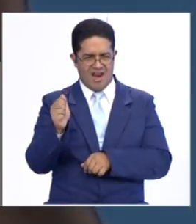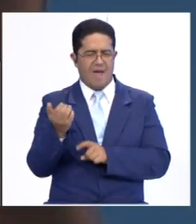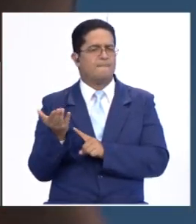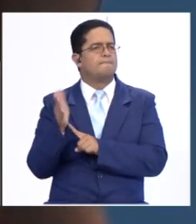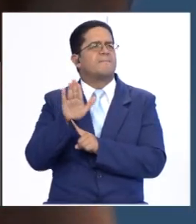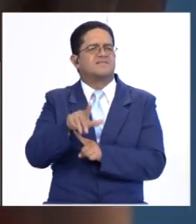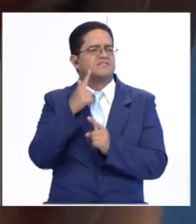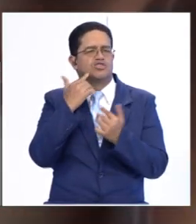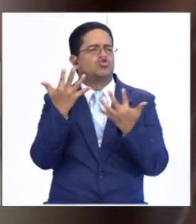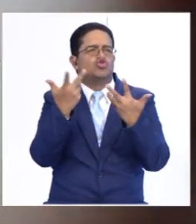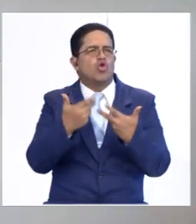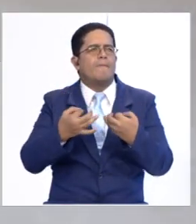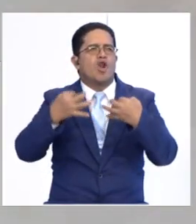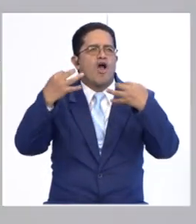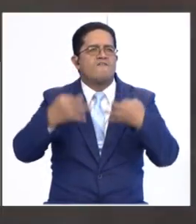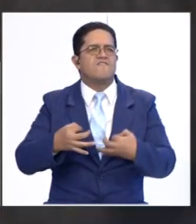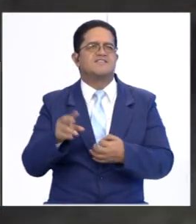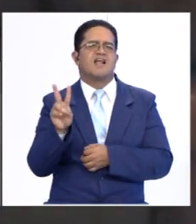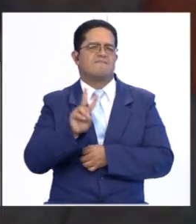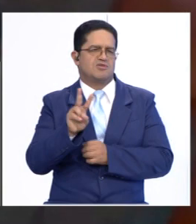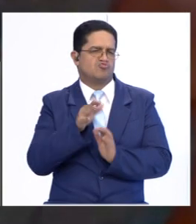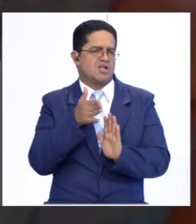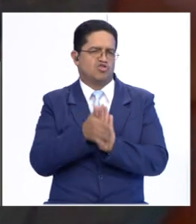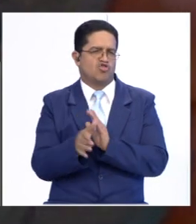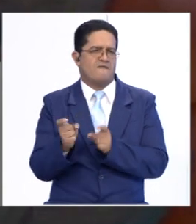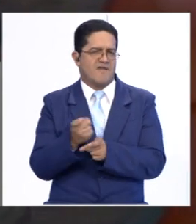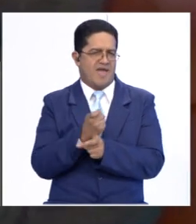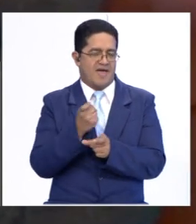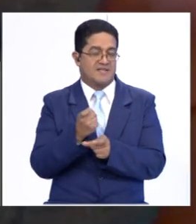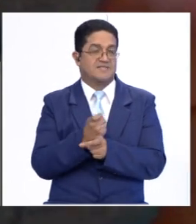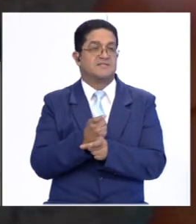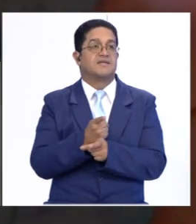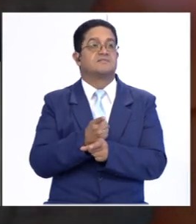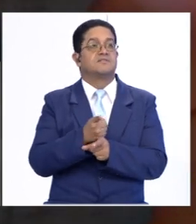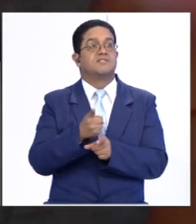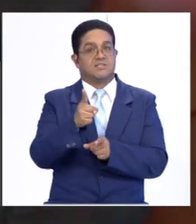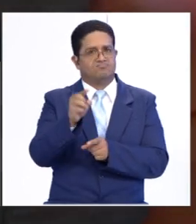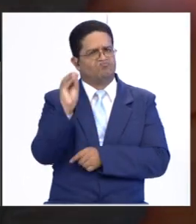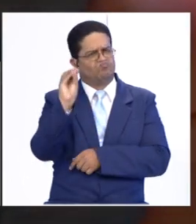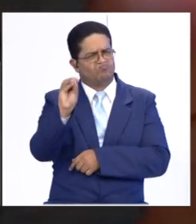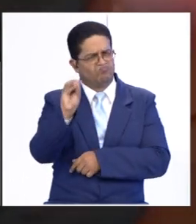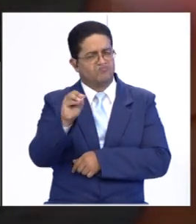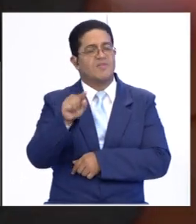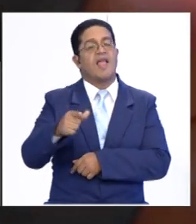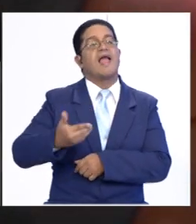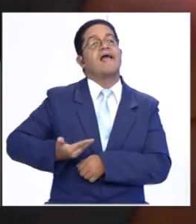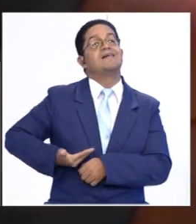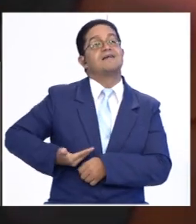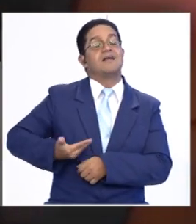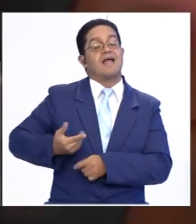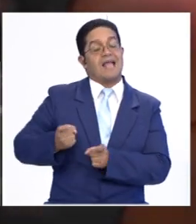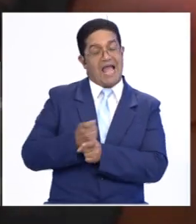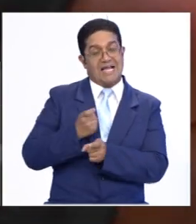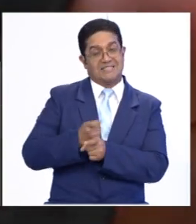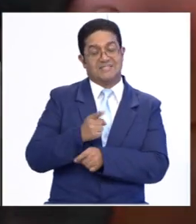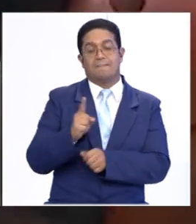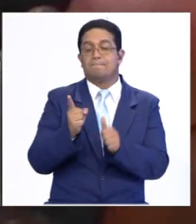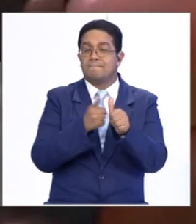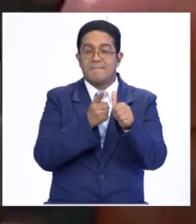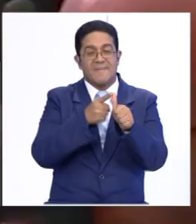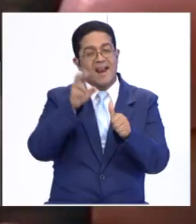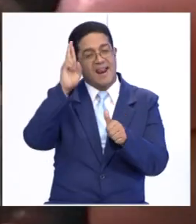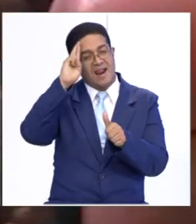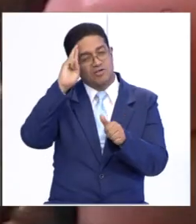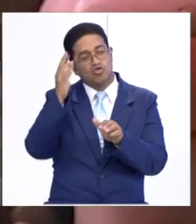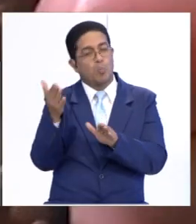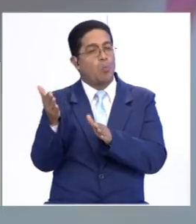cifras actualizadas en Venezuela del cáncer de mama, haciendo énfasis en que esta patología es la primera causa de mortalidad en el mundo y